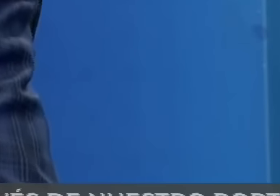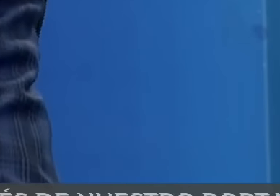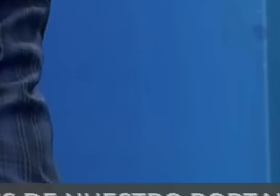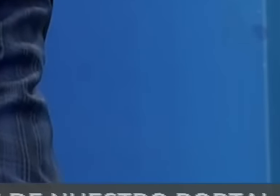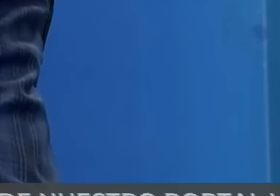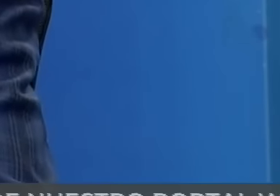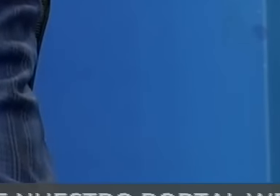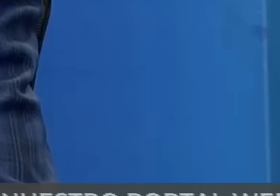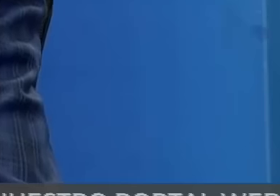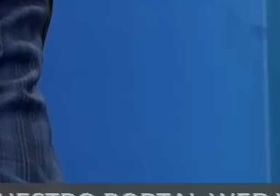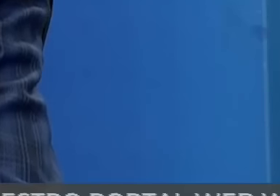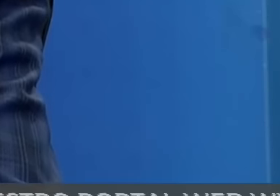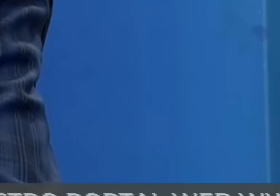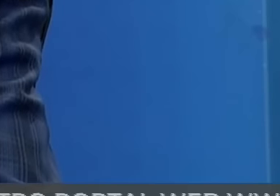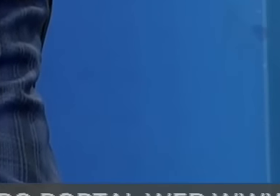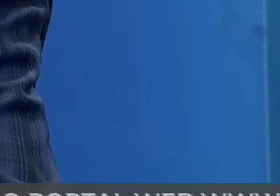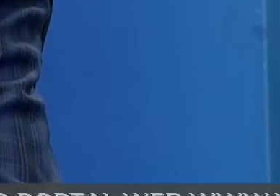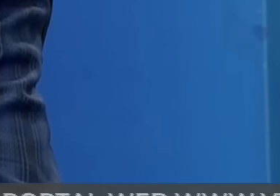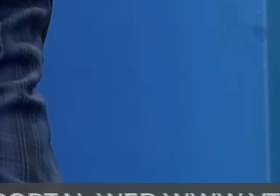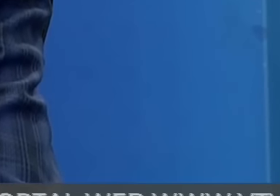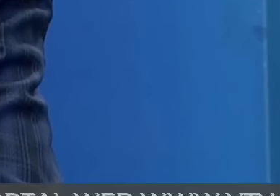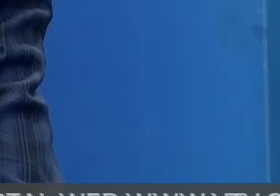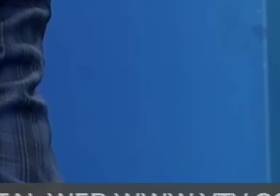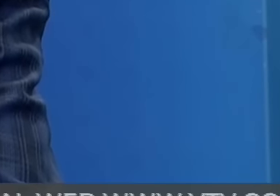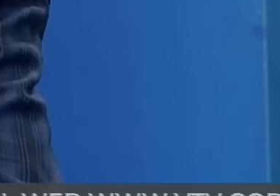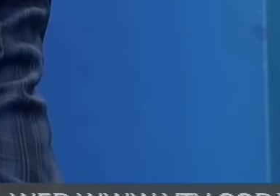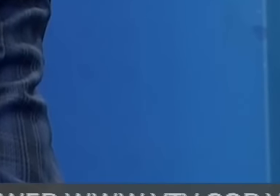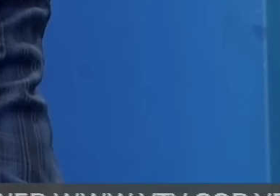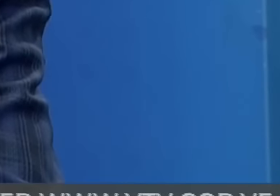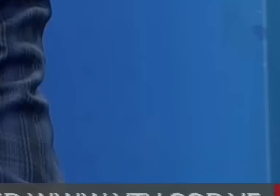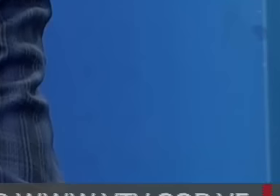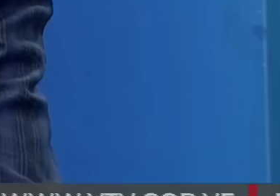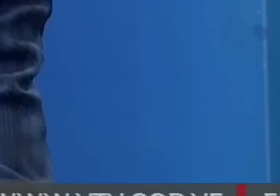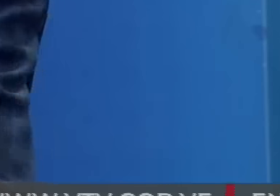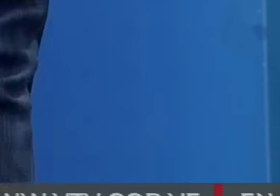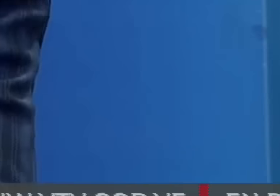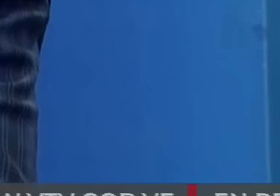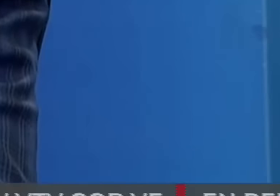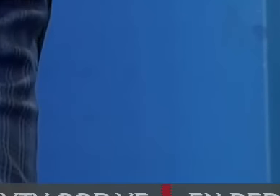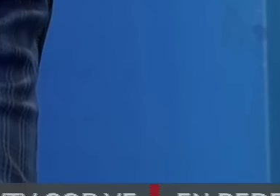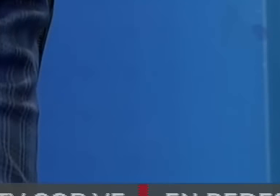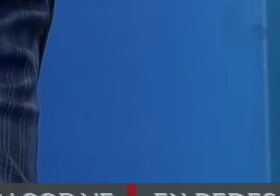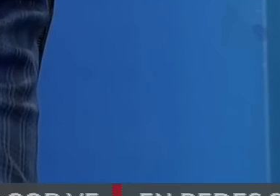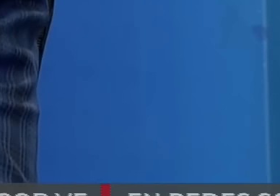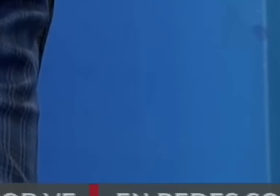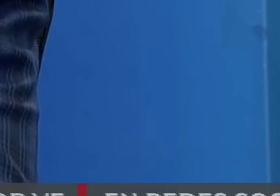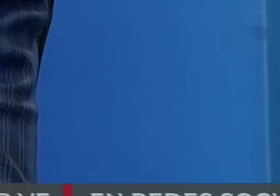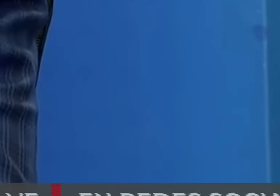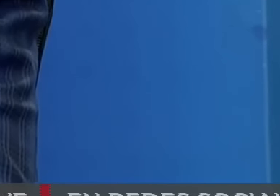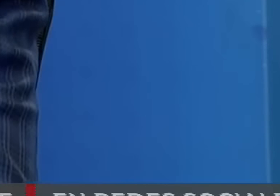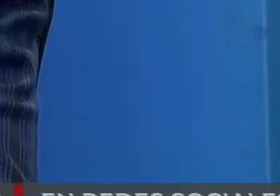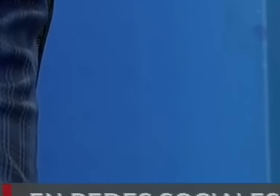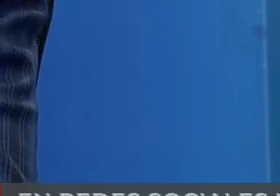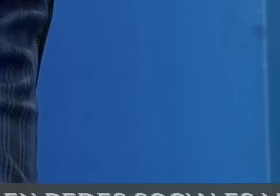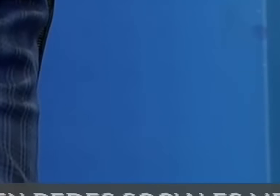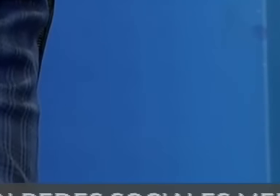que en esta etapa de construcción tenemos un